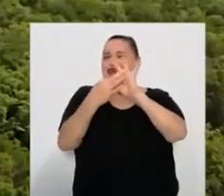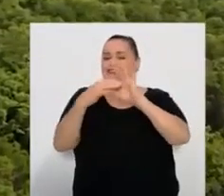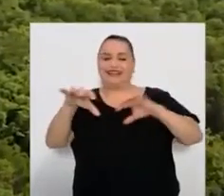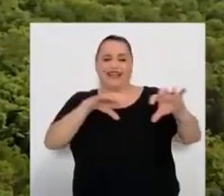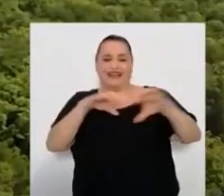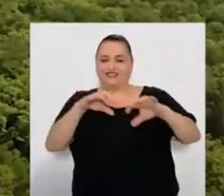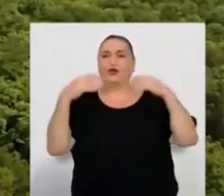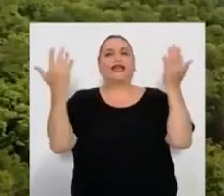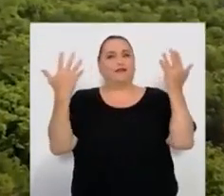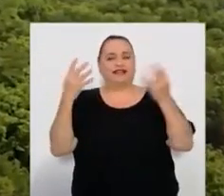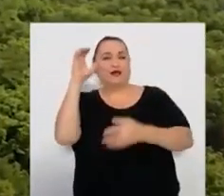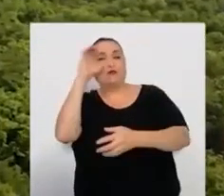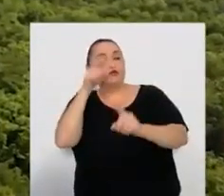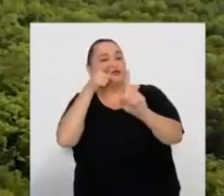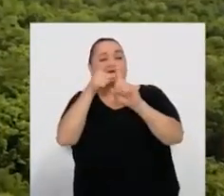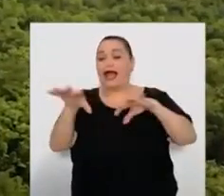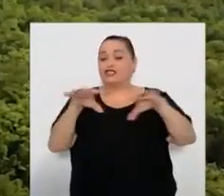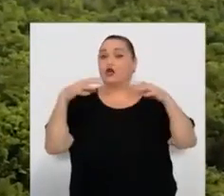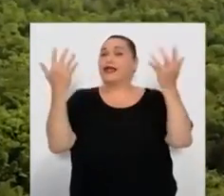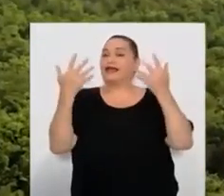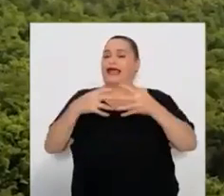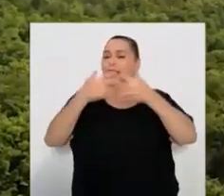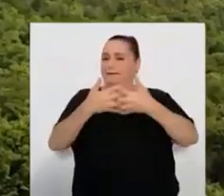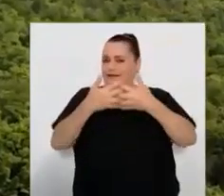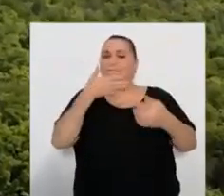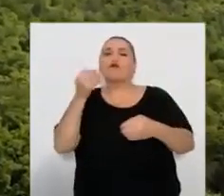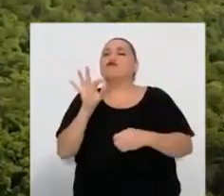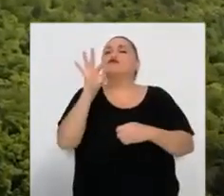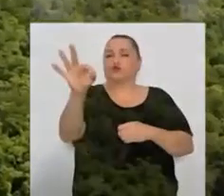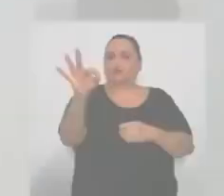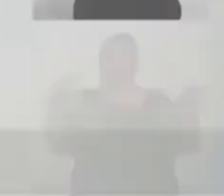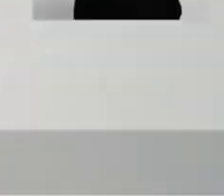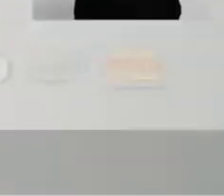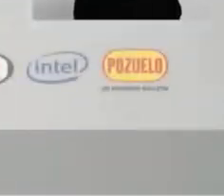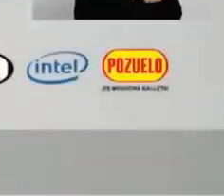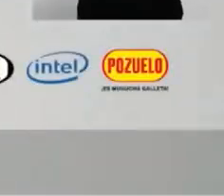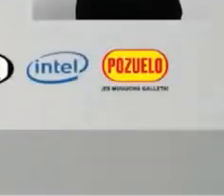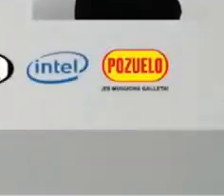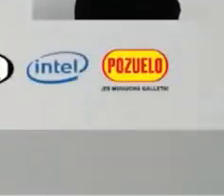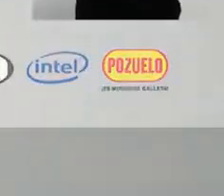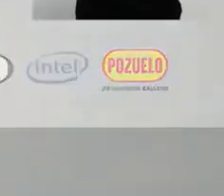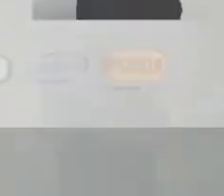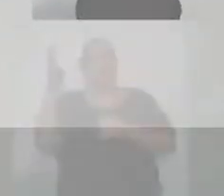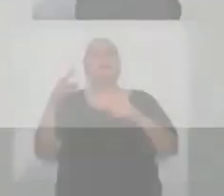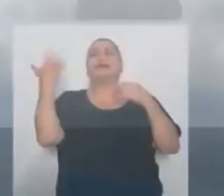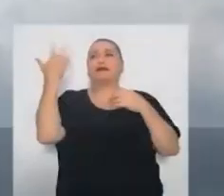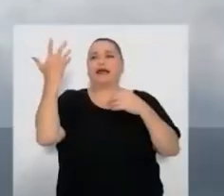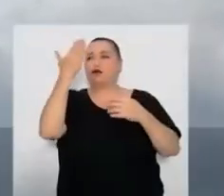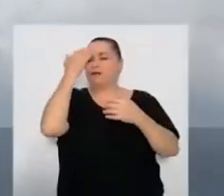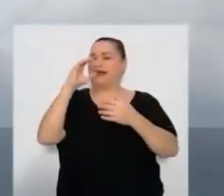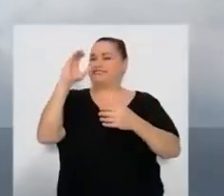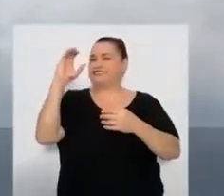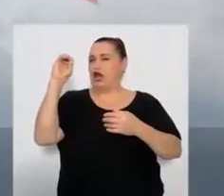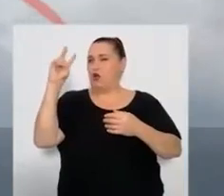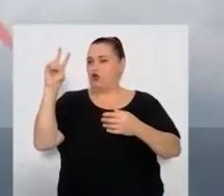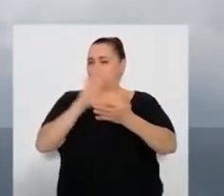la acción climática empresarial para un mejor futuro. Esta alianza público-privada tiene el objetivo de crear incentivos